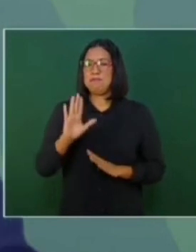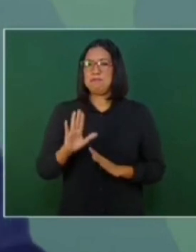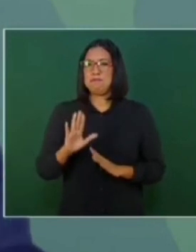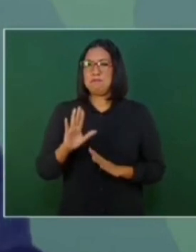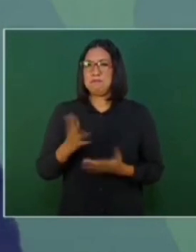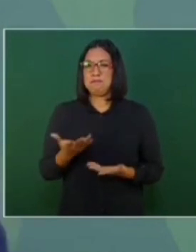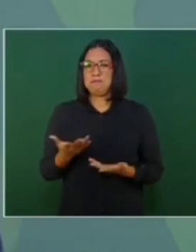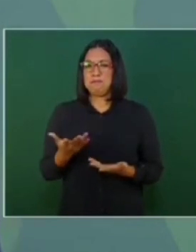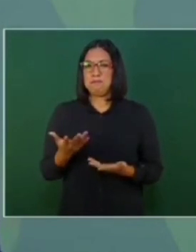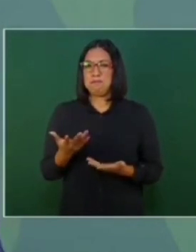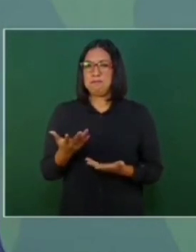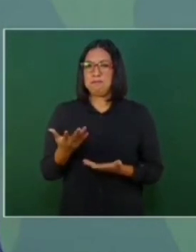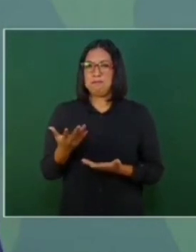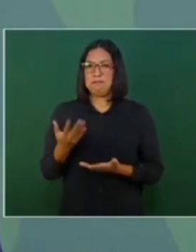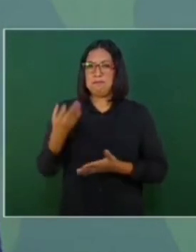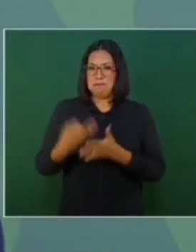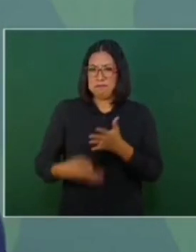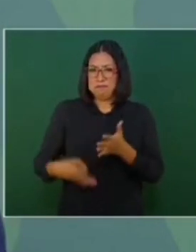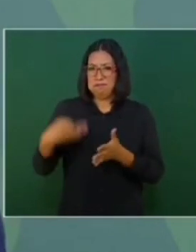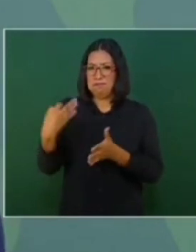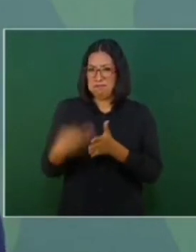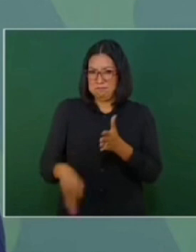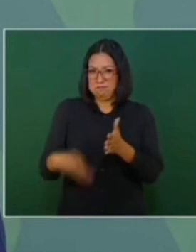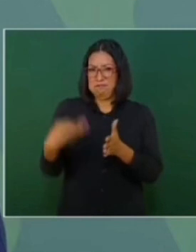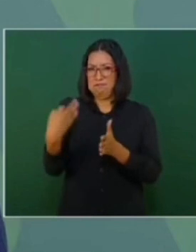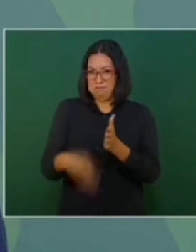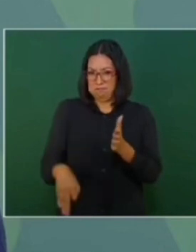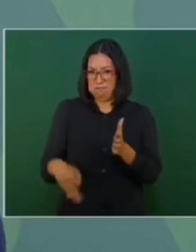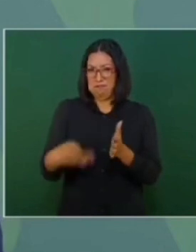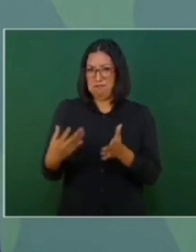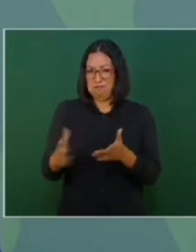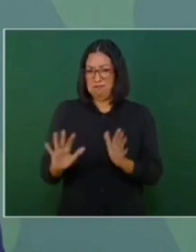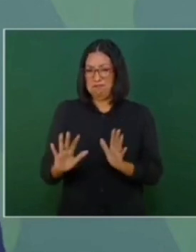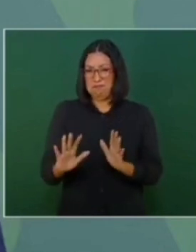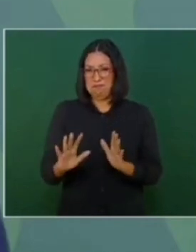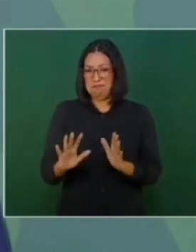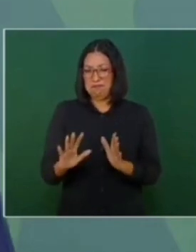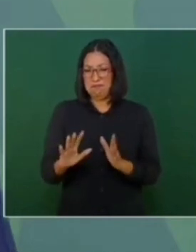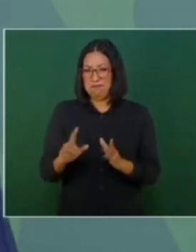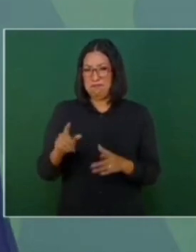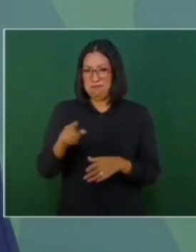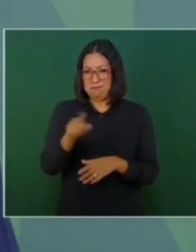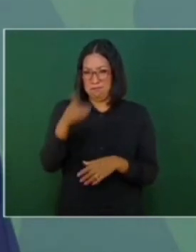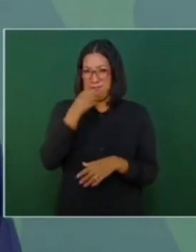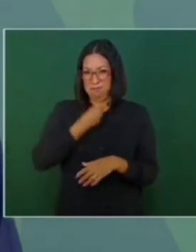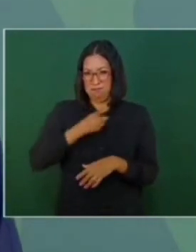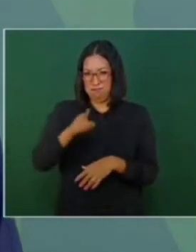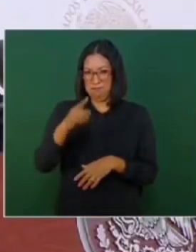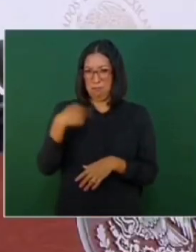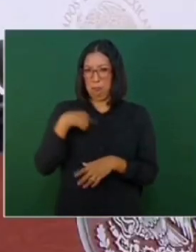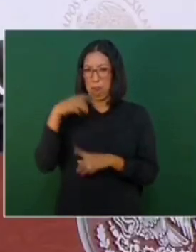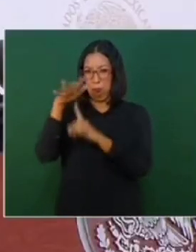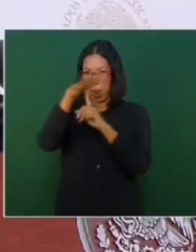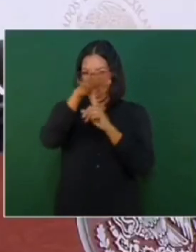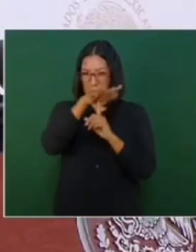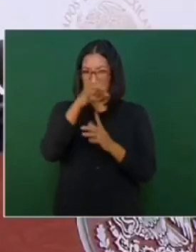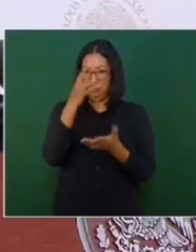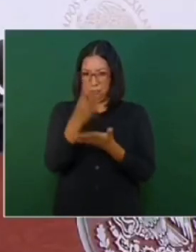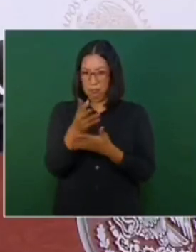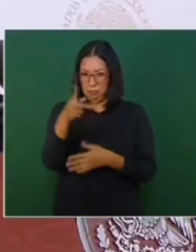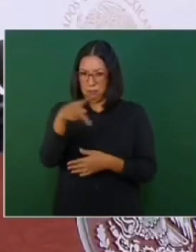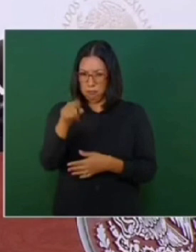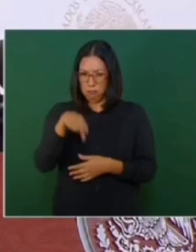me dijiste que nada más ando en las alturas, te voy a decir, te